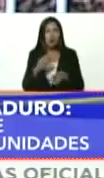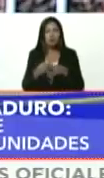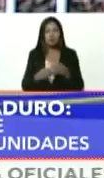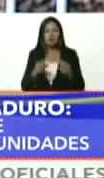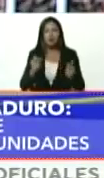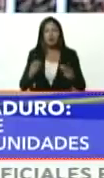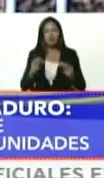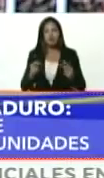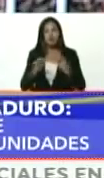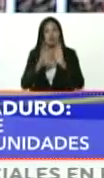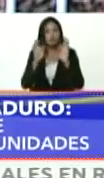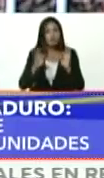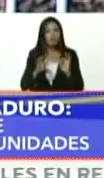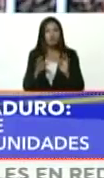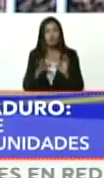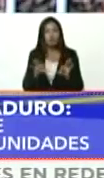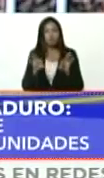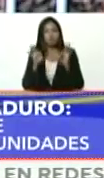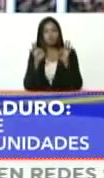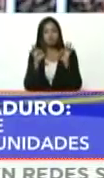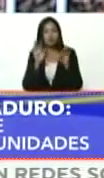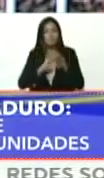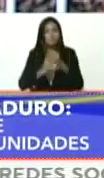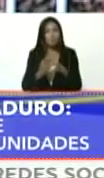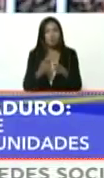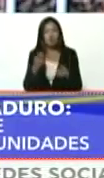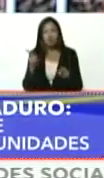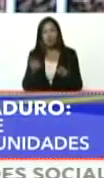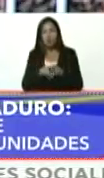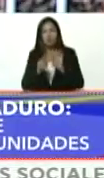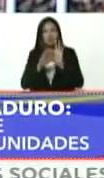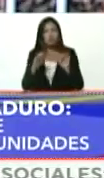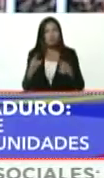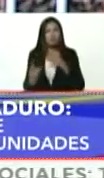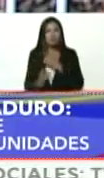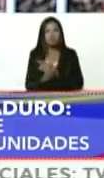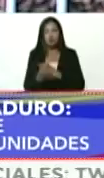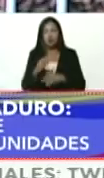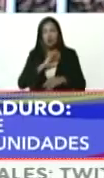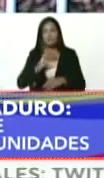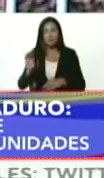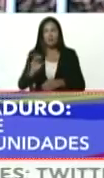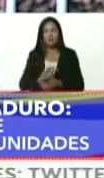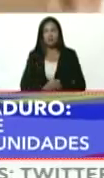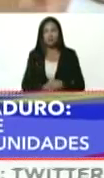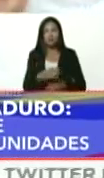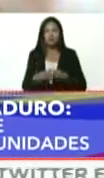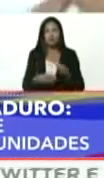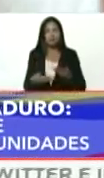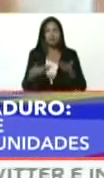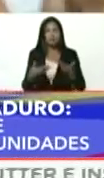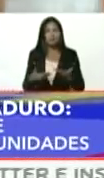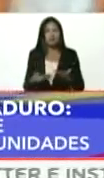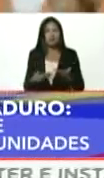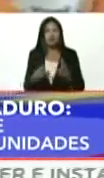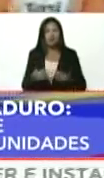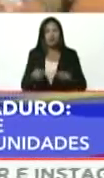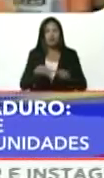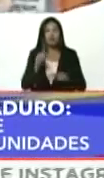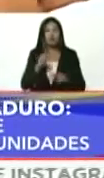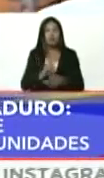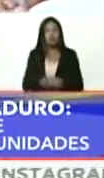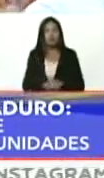actuar de manera expedita, porque es un delito de traición a la patria pretender entregar el Esequibo